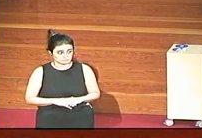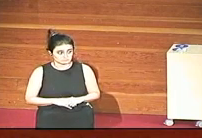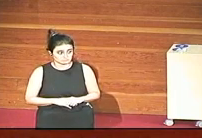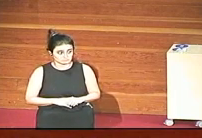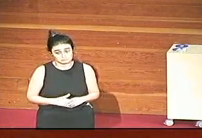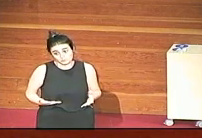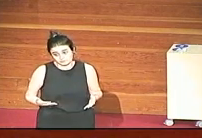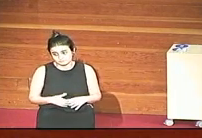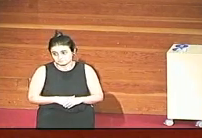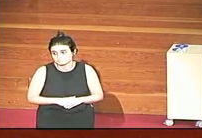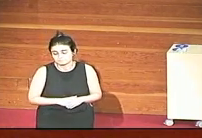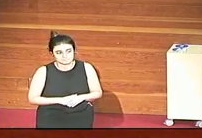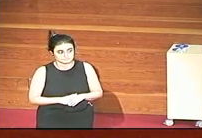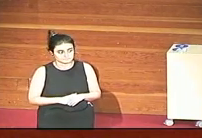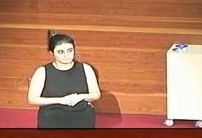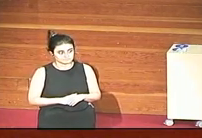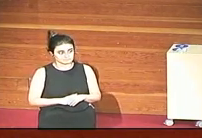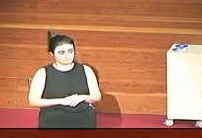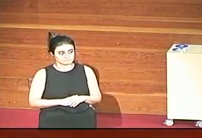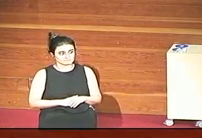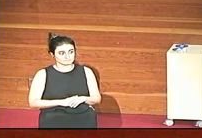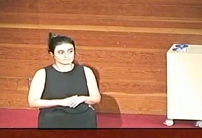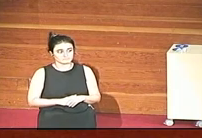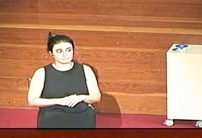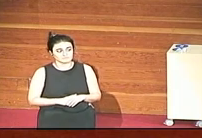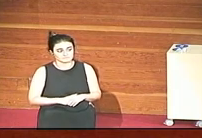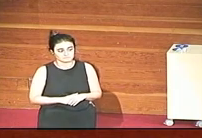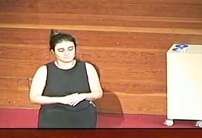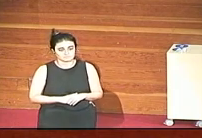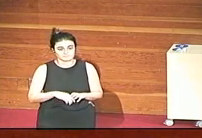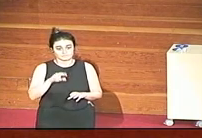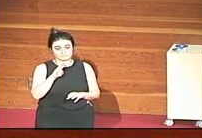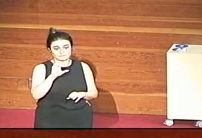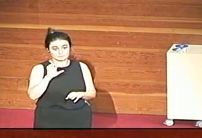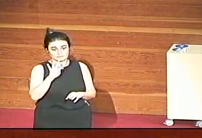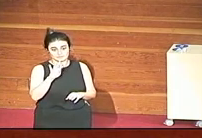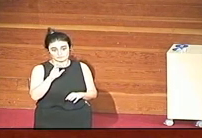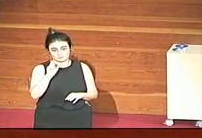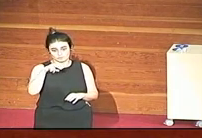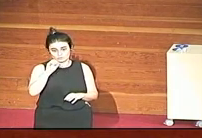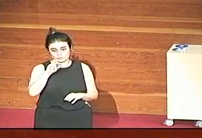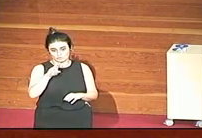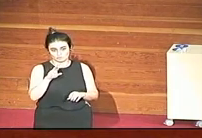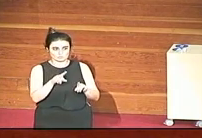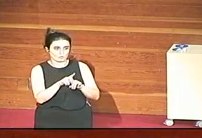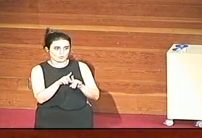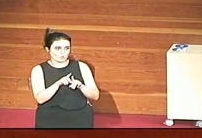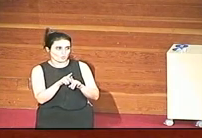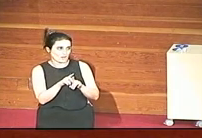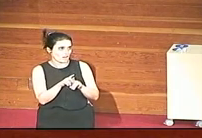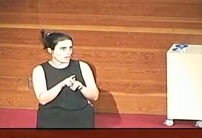entonces pues bueno así está la cosa algo petronor es el caballito blanco de